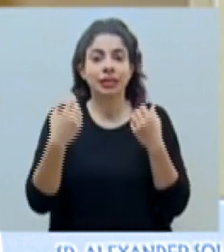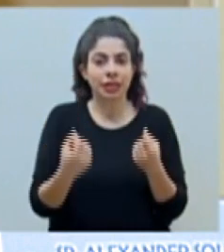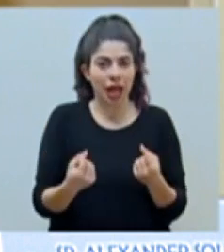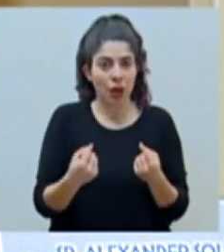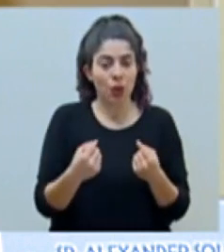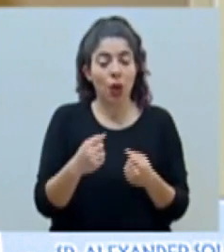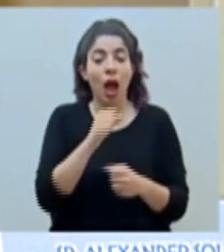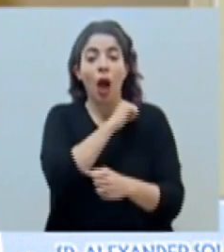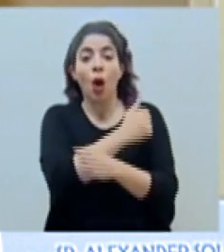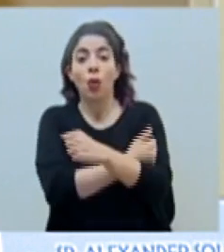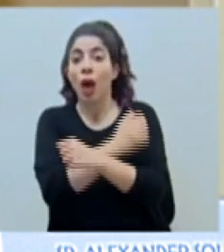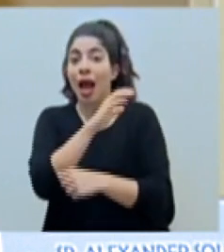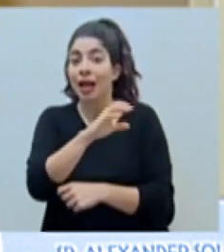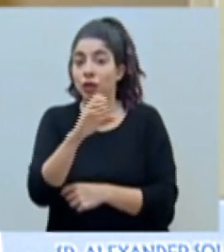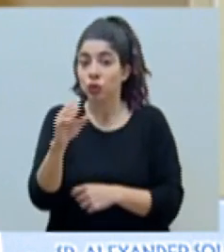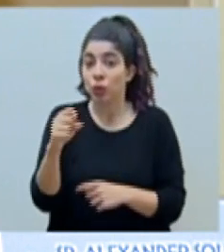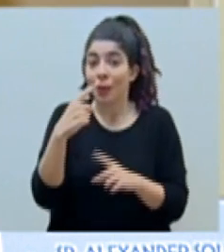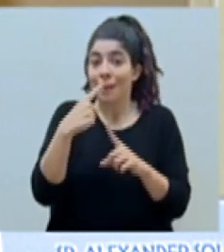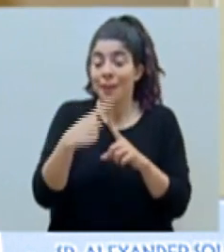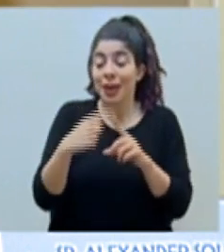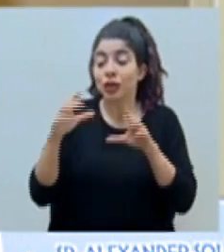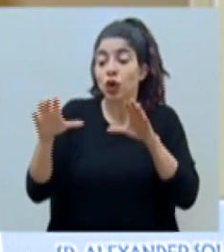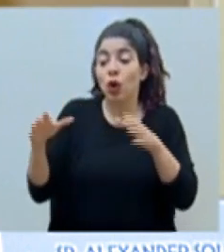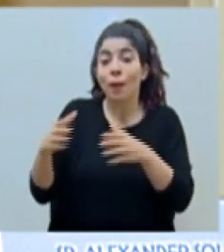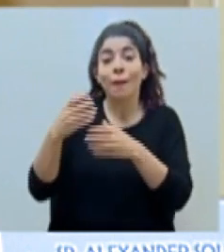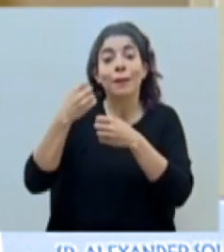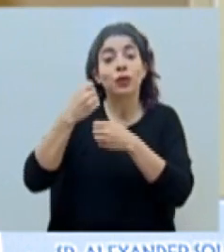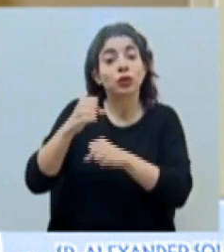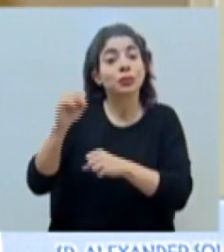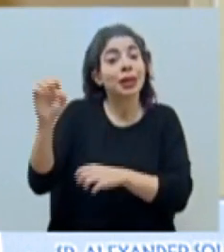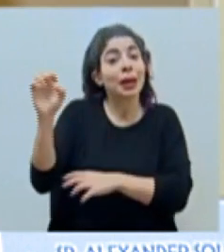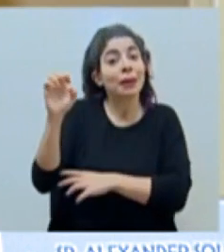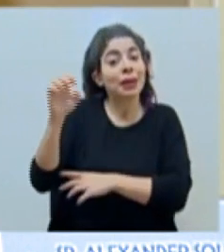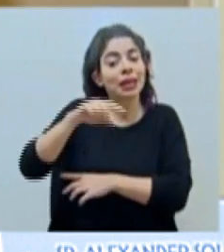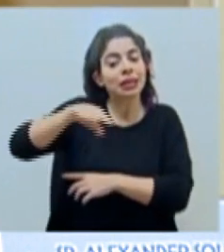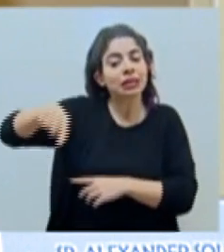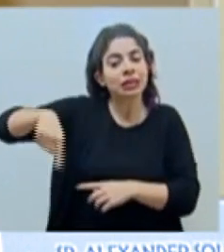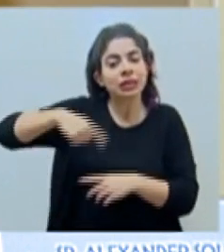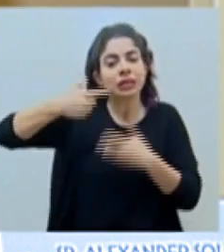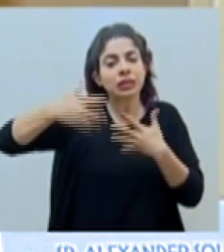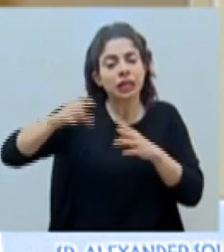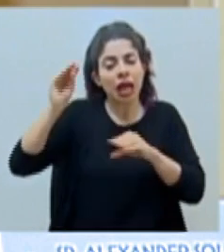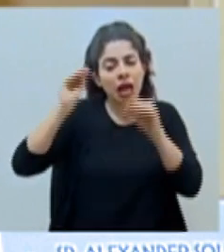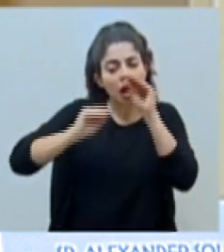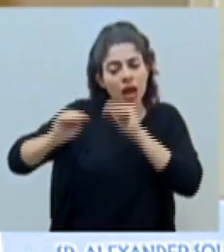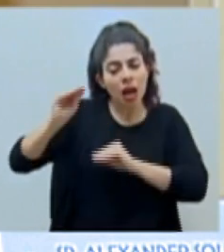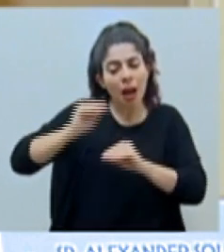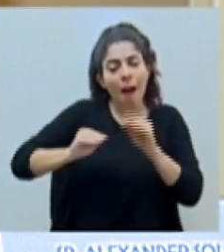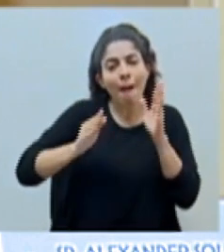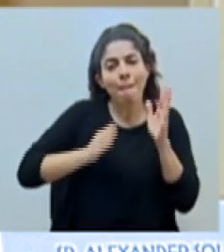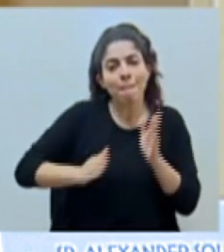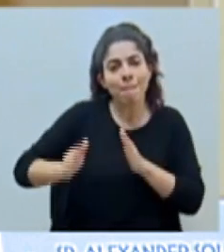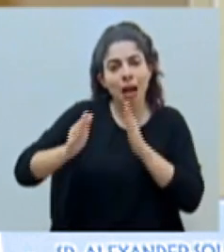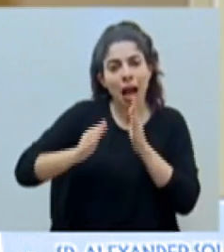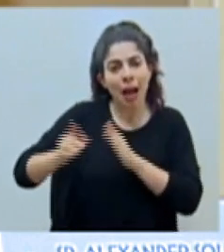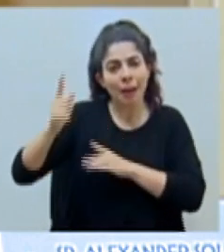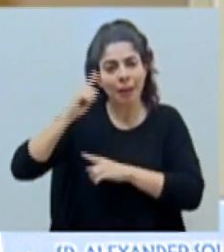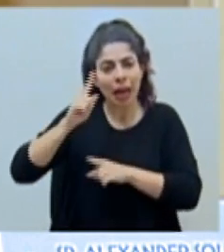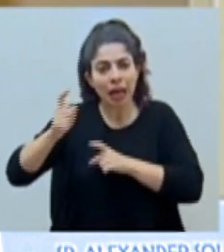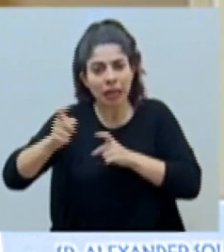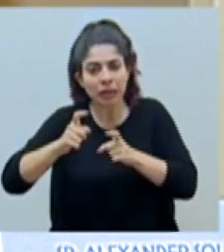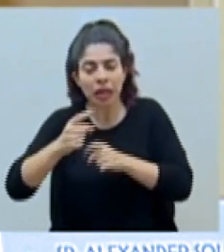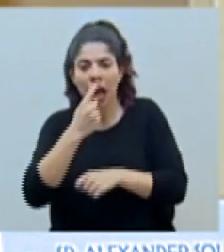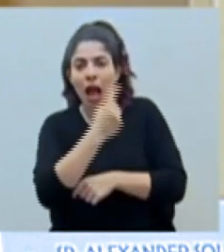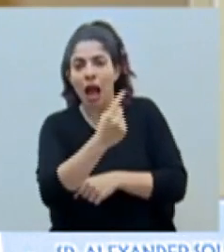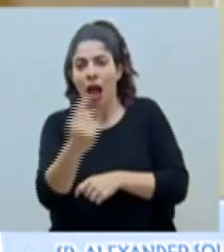Caja Costarricense de Seguro Social y en los comités municipales de emergencia desarrollan un plan de contingencia en cada uno de los